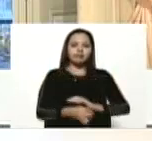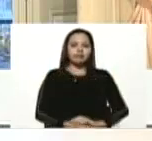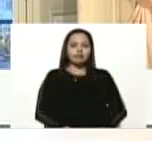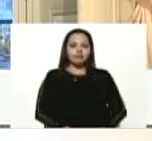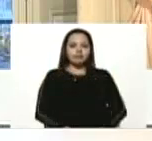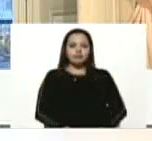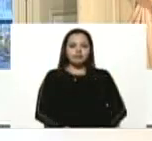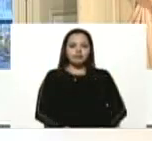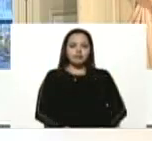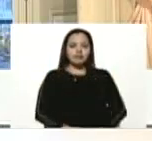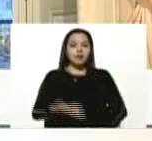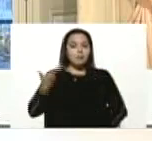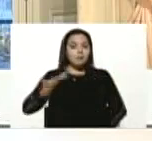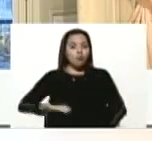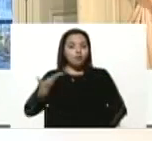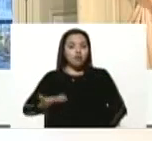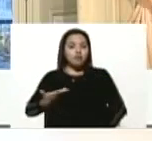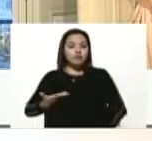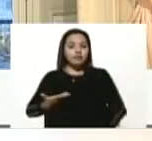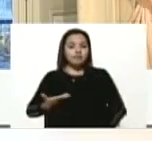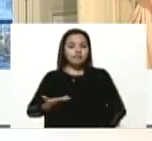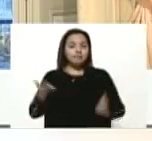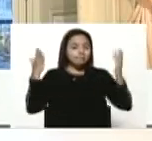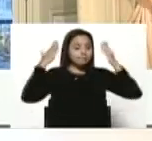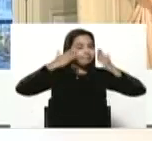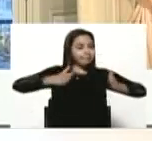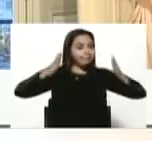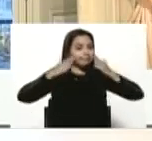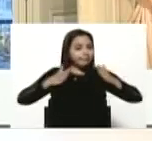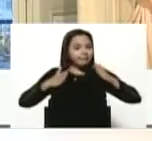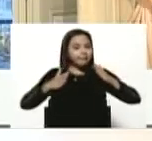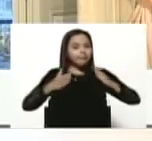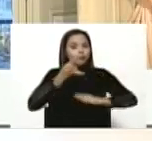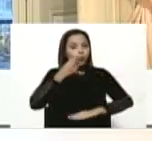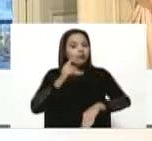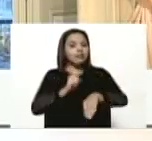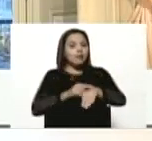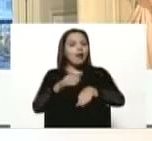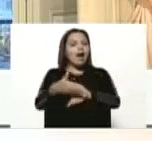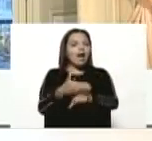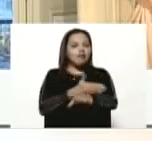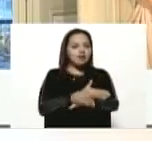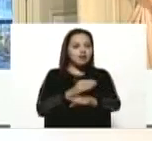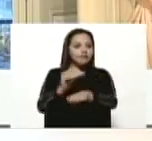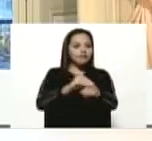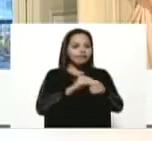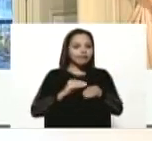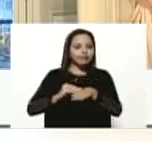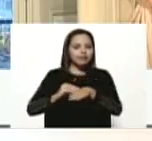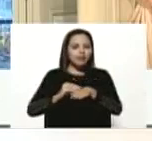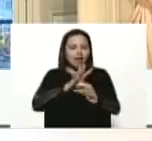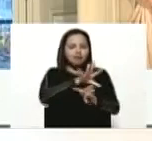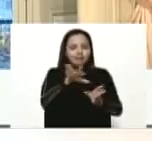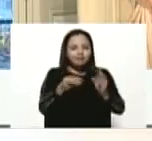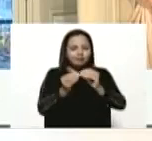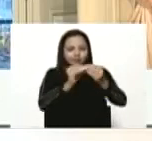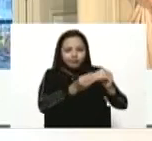Muy importante, la asesoría a tiempo, la asesoría a tiempo para la preparación de la tierra,